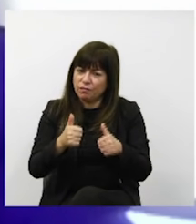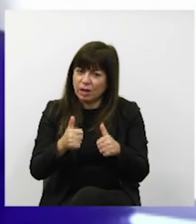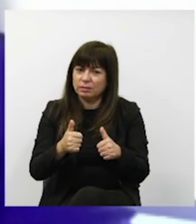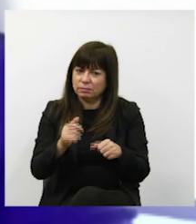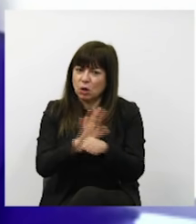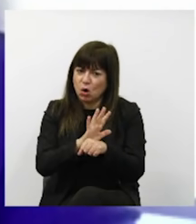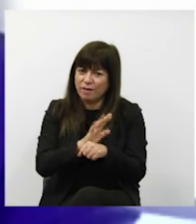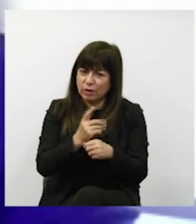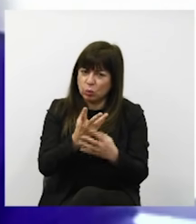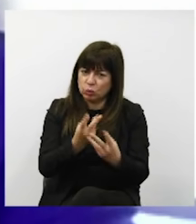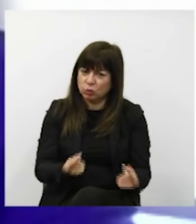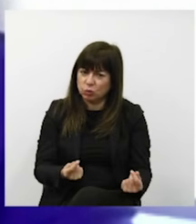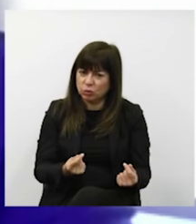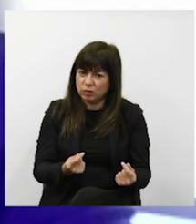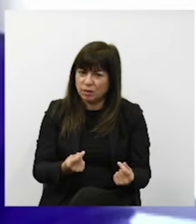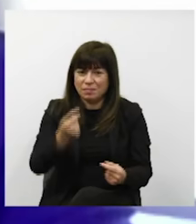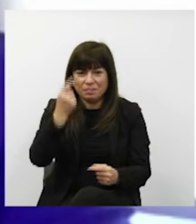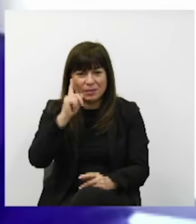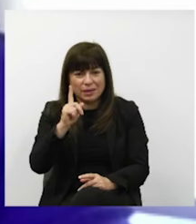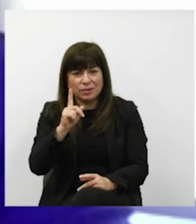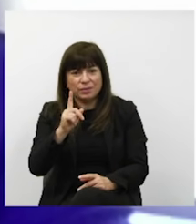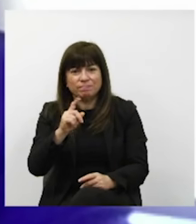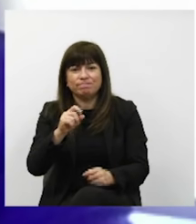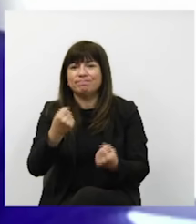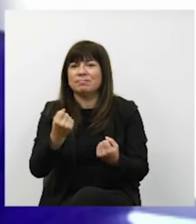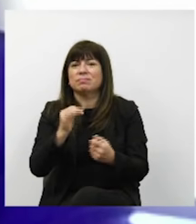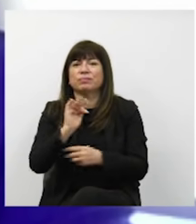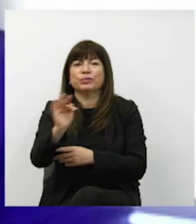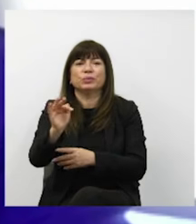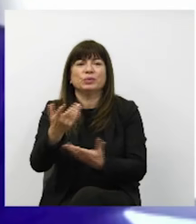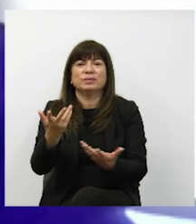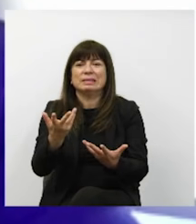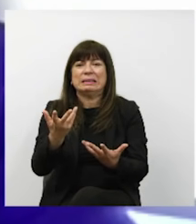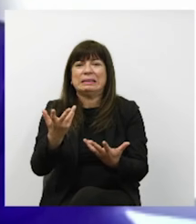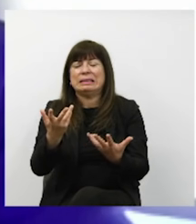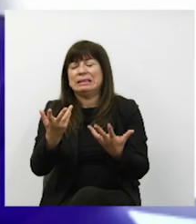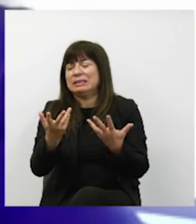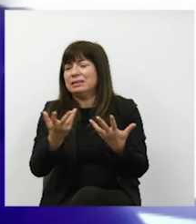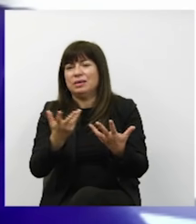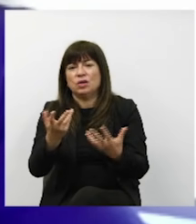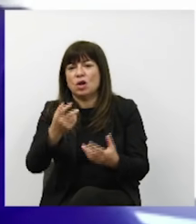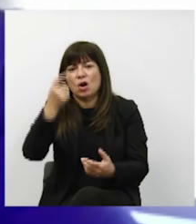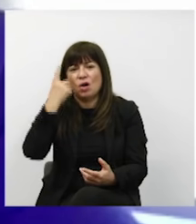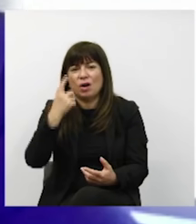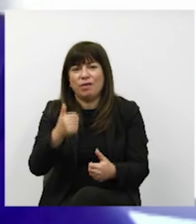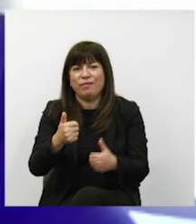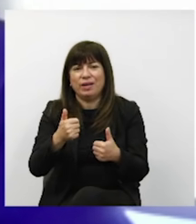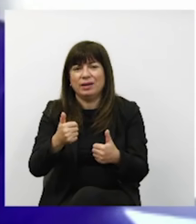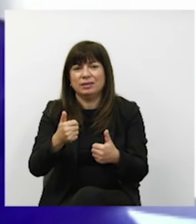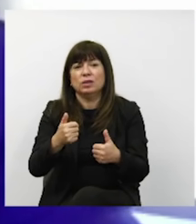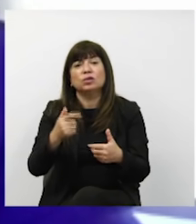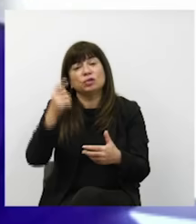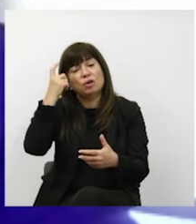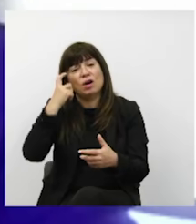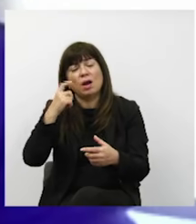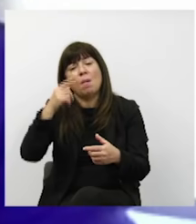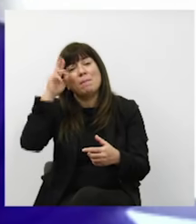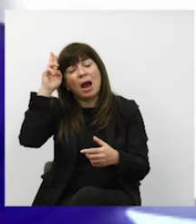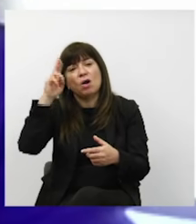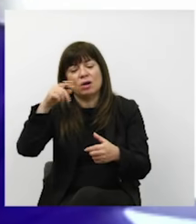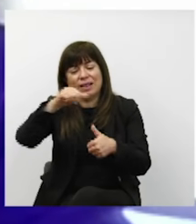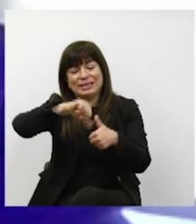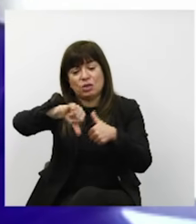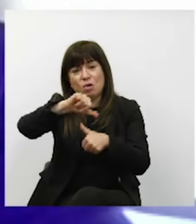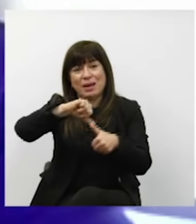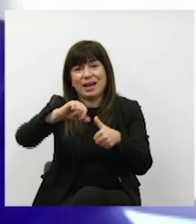relativamente bien parados, porque la parte macro nos va a funcionar relativamente bien. Hay otros que van a salir, pienso los centroamericanos, por ejemplo, que viven de